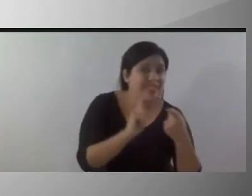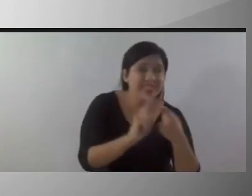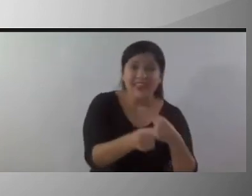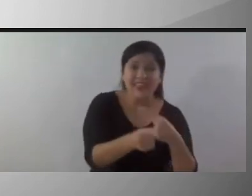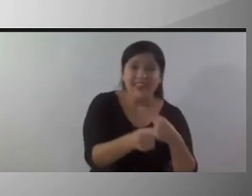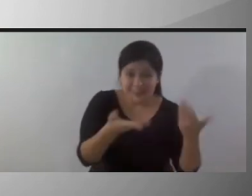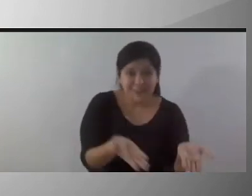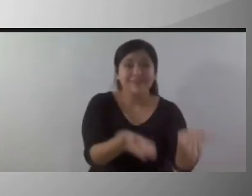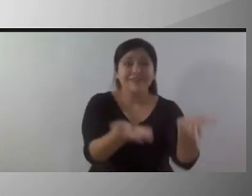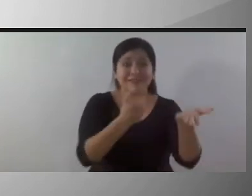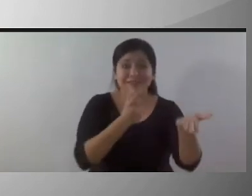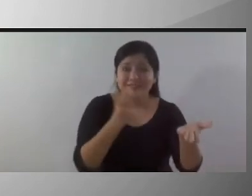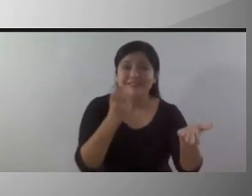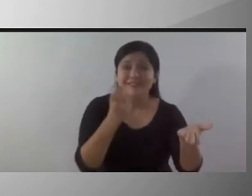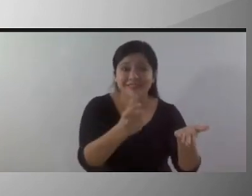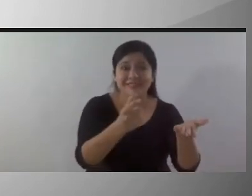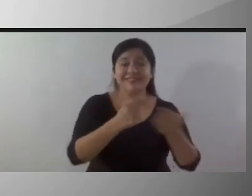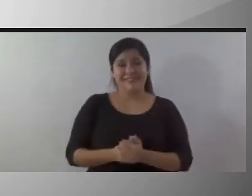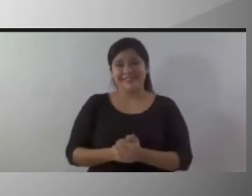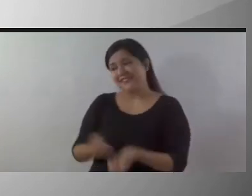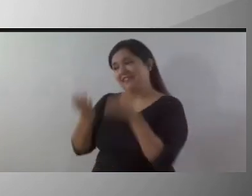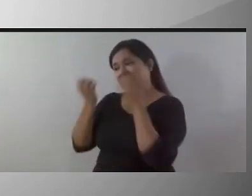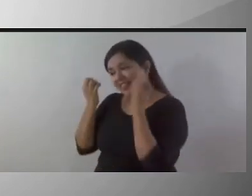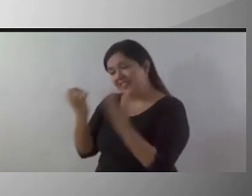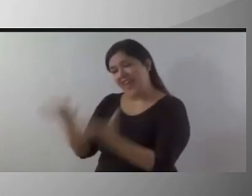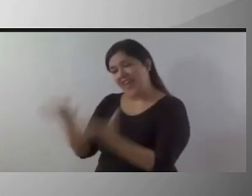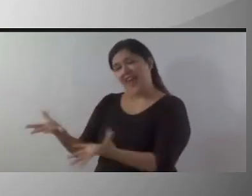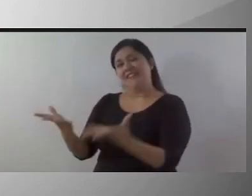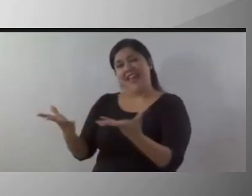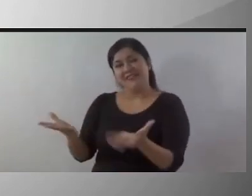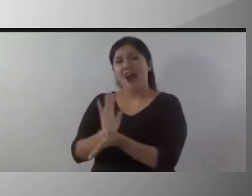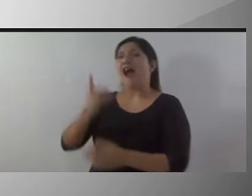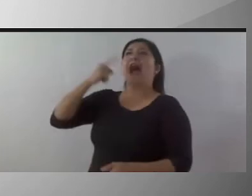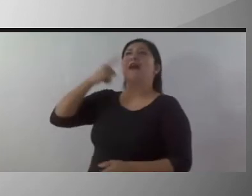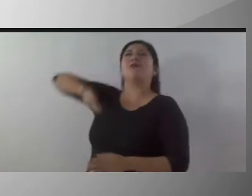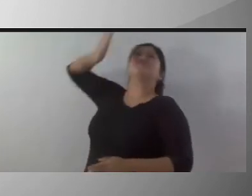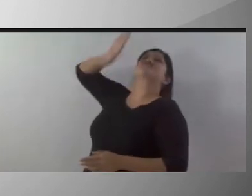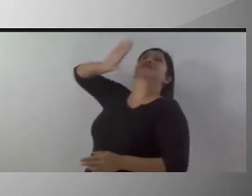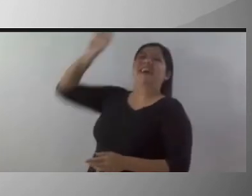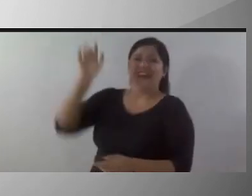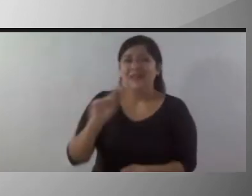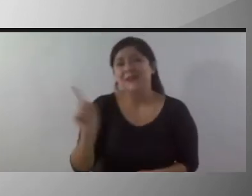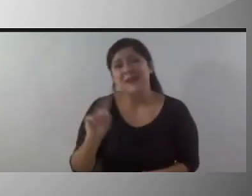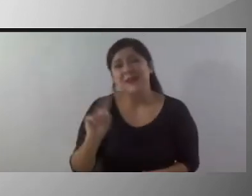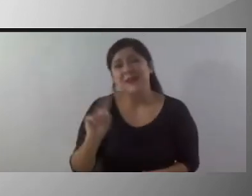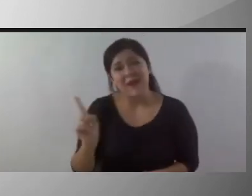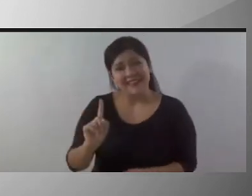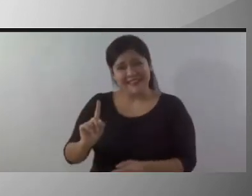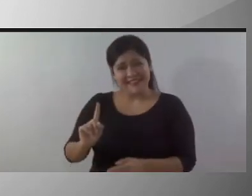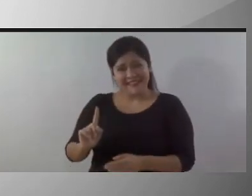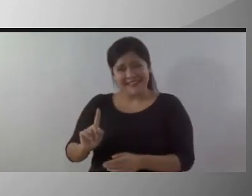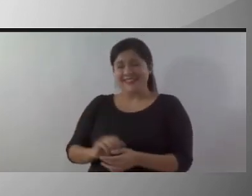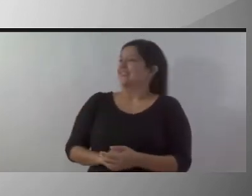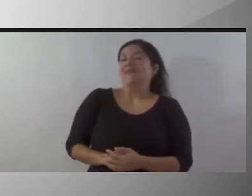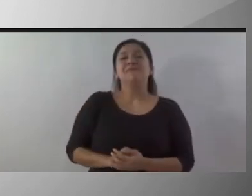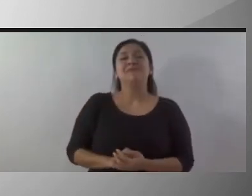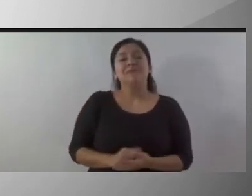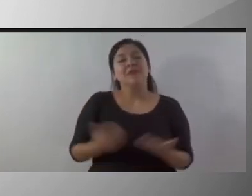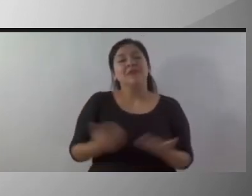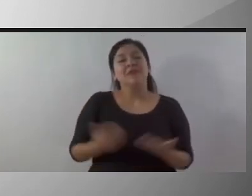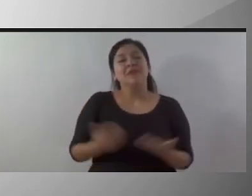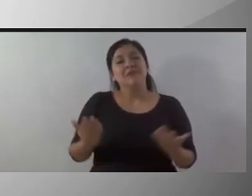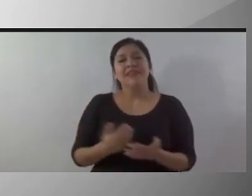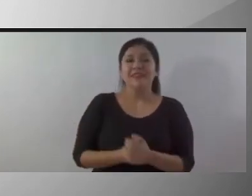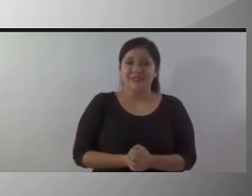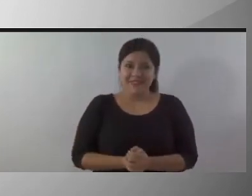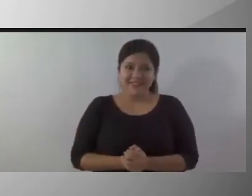contestes entonces. Bueno, está bien, pero no lo hice para eso. No. Bueno, no.